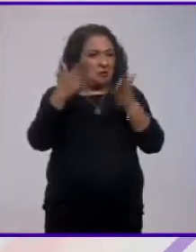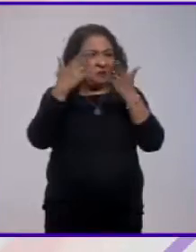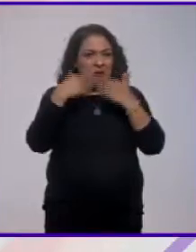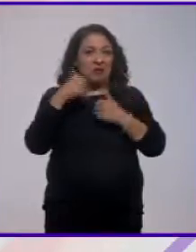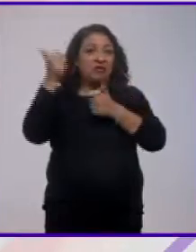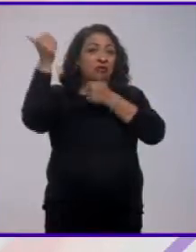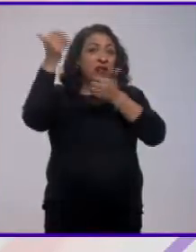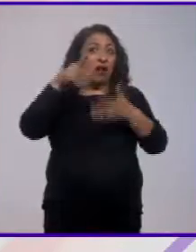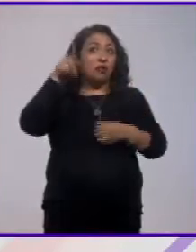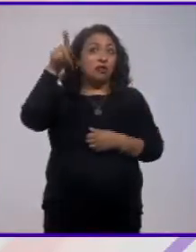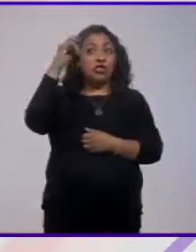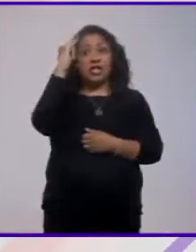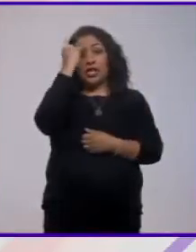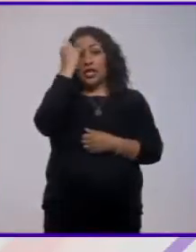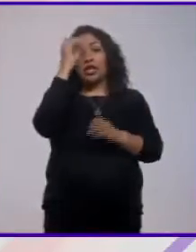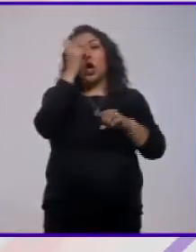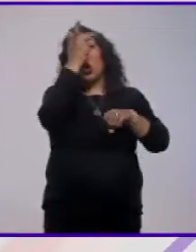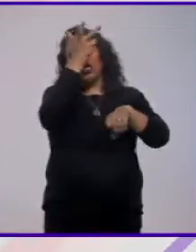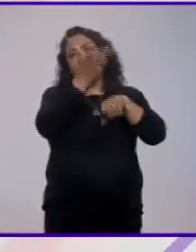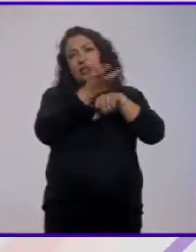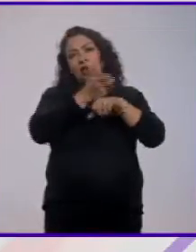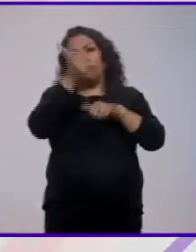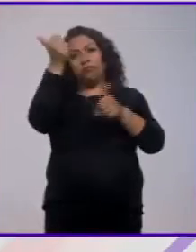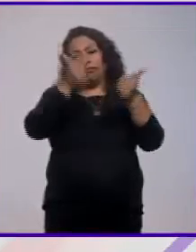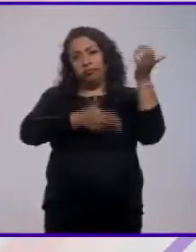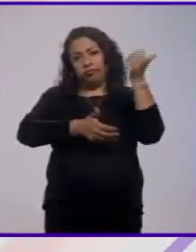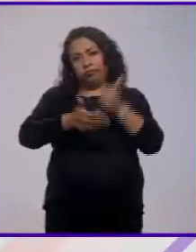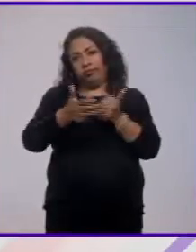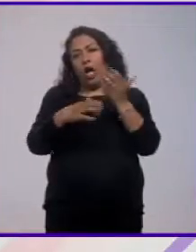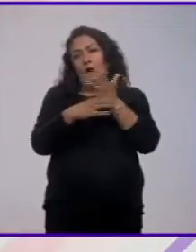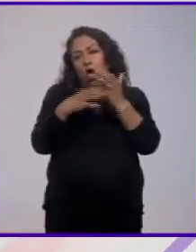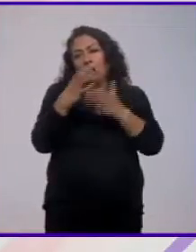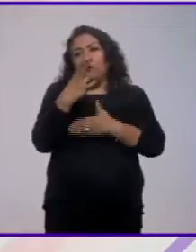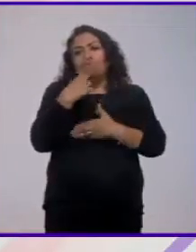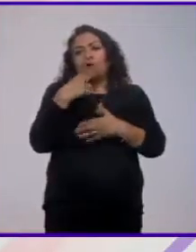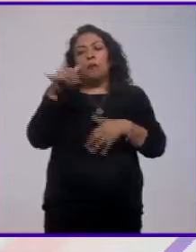los traemos de la India o de Estados Unidos. Por ejemplo,